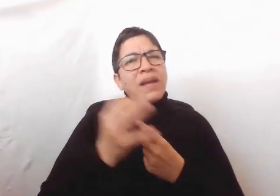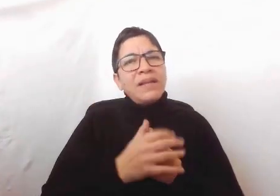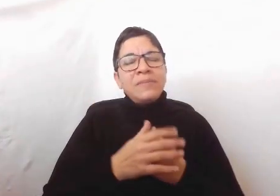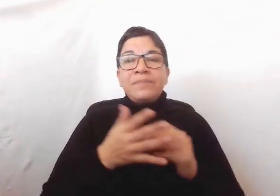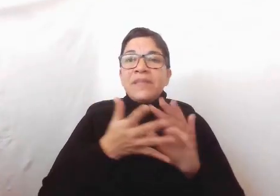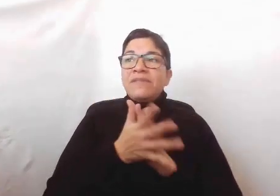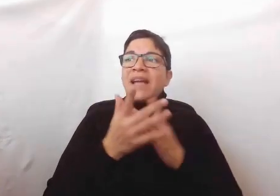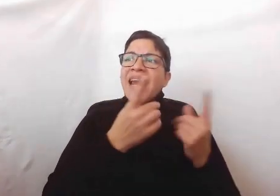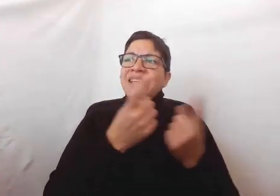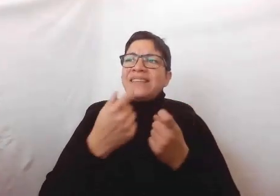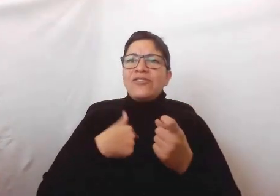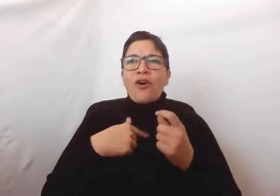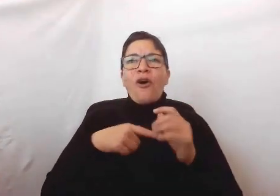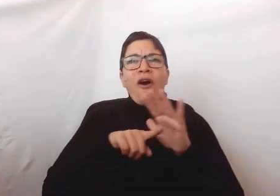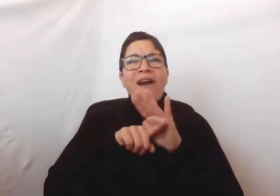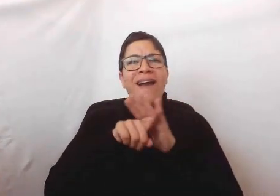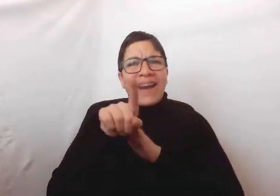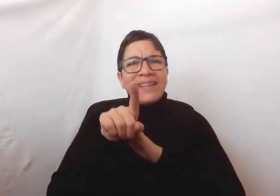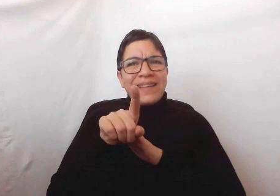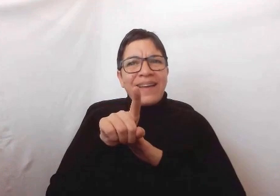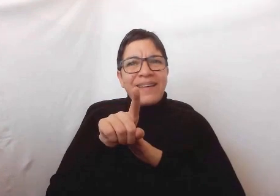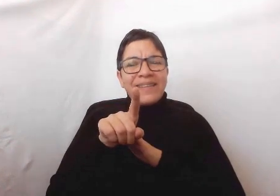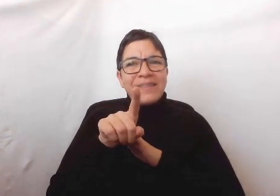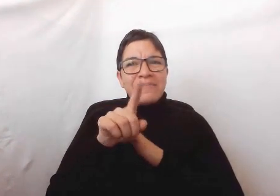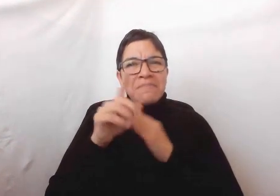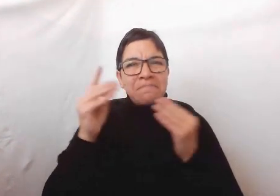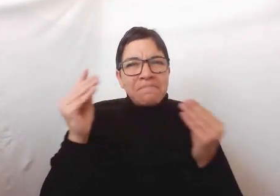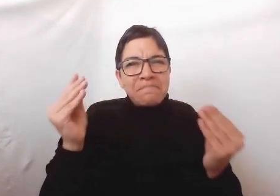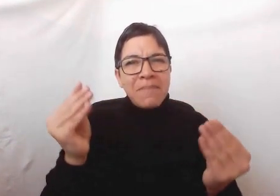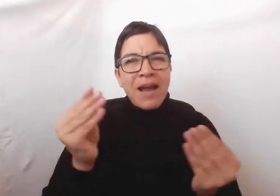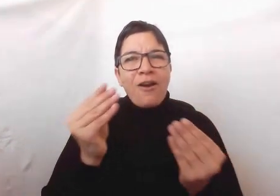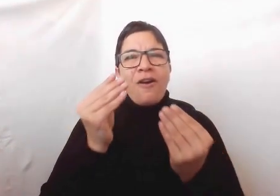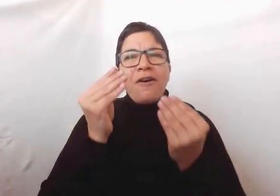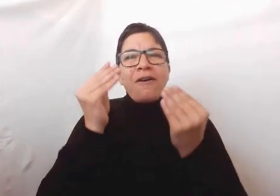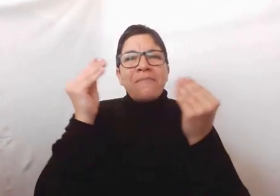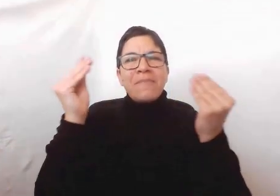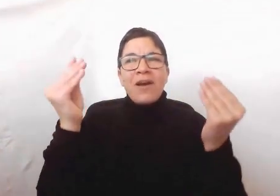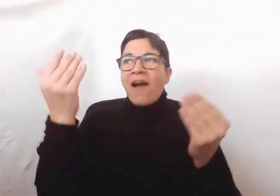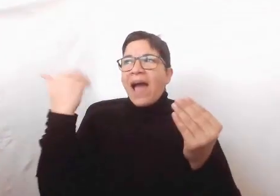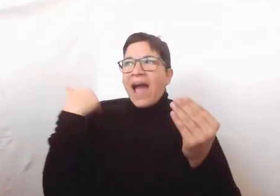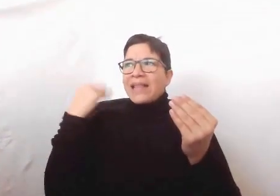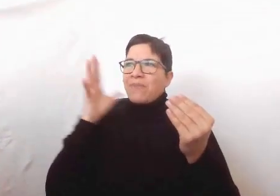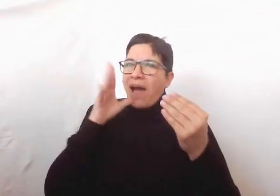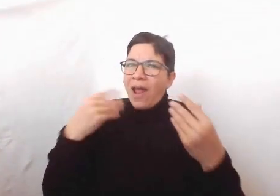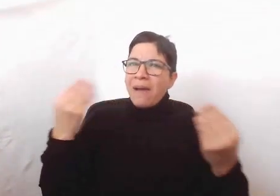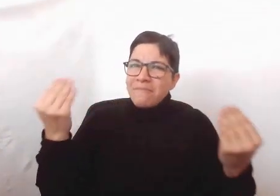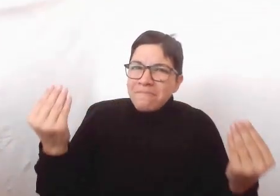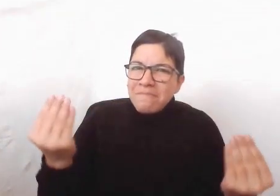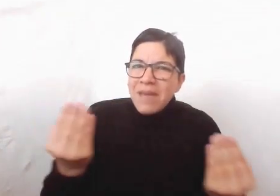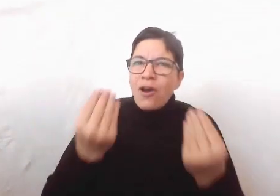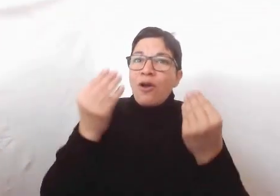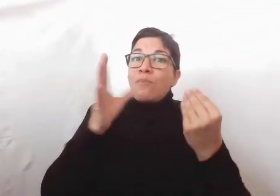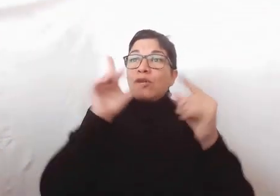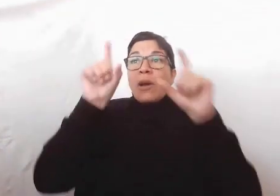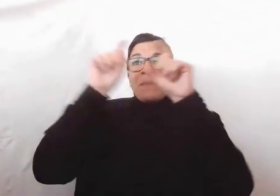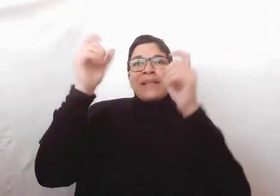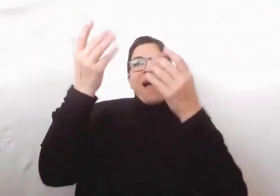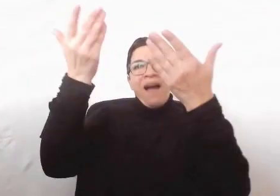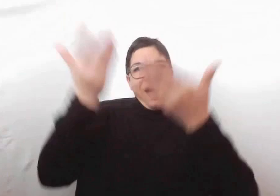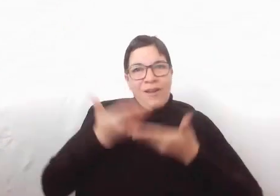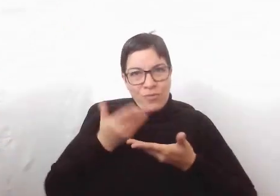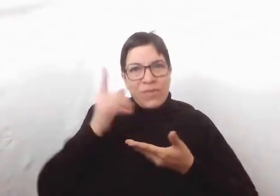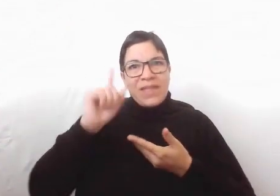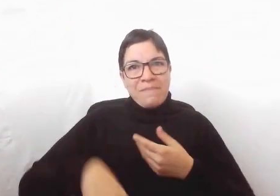crecer, de pensarnos mejores hoy de lo que éramos hace un tiempo, y que para eso me está ayudando mi organización en ese